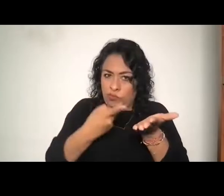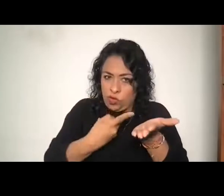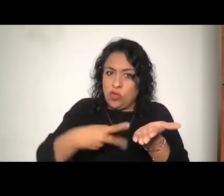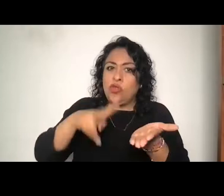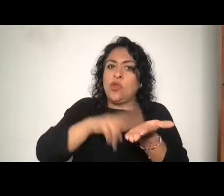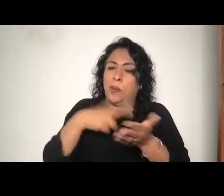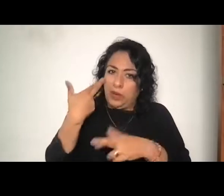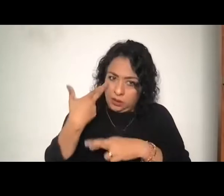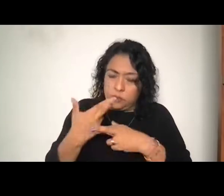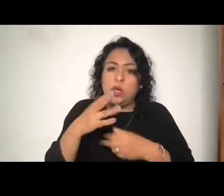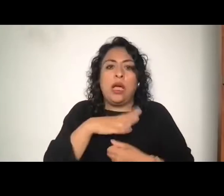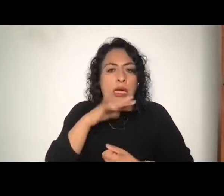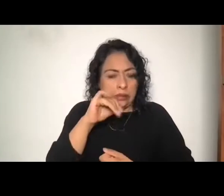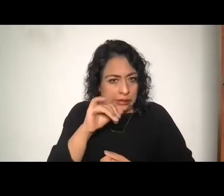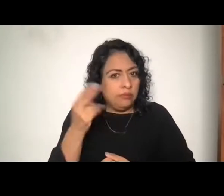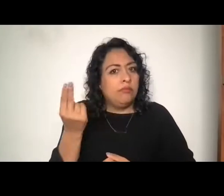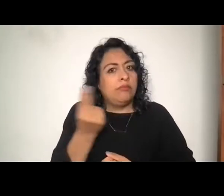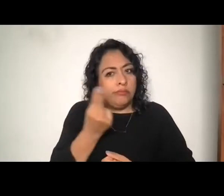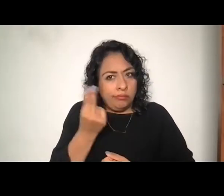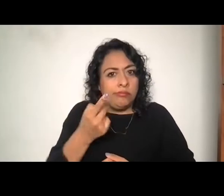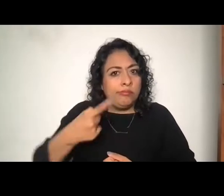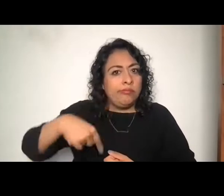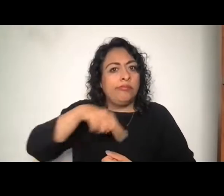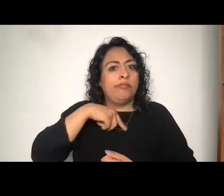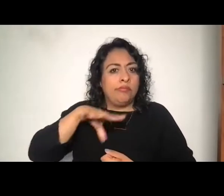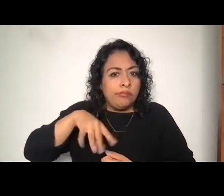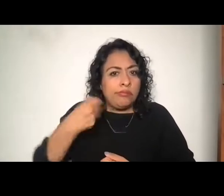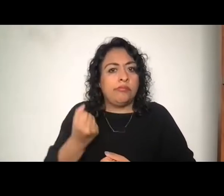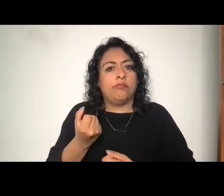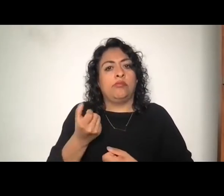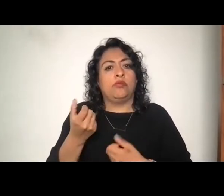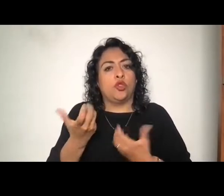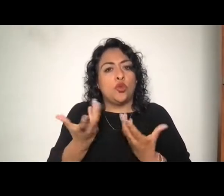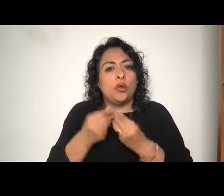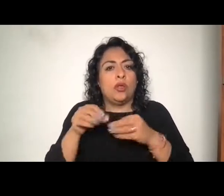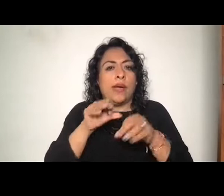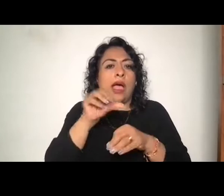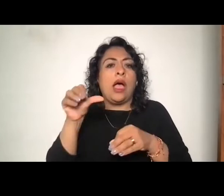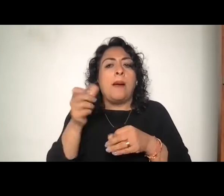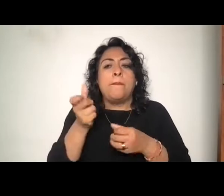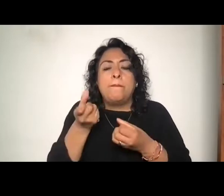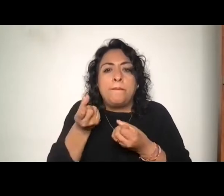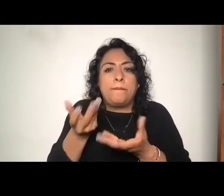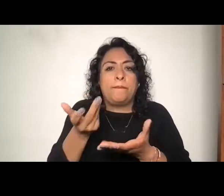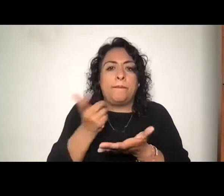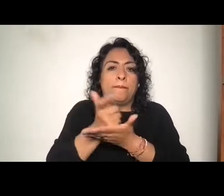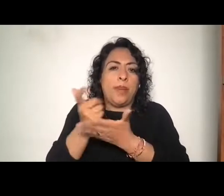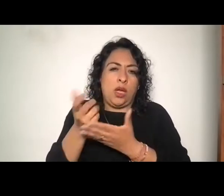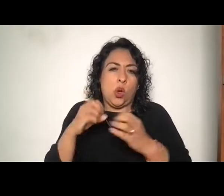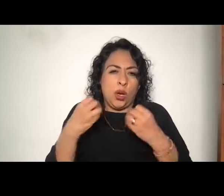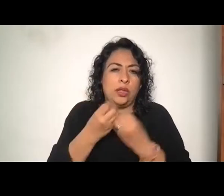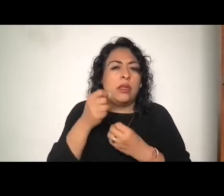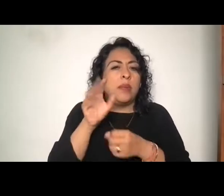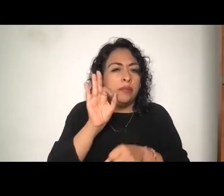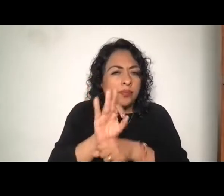tarea. Tenemos que tratar de trabajar por los ingresos de la organización, pero también por la fortaleza